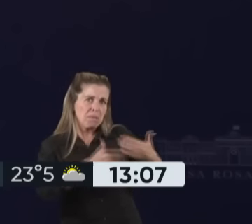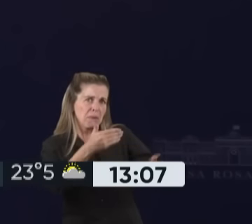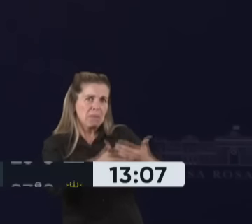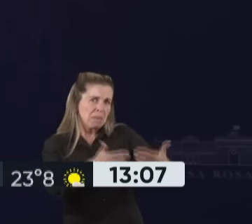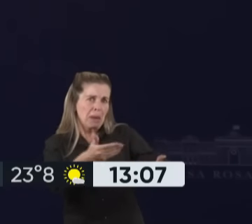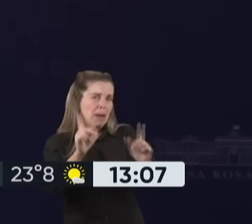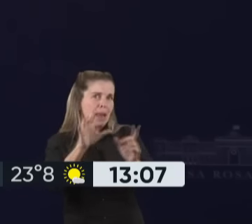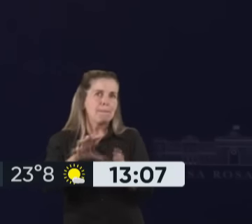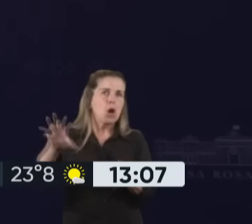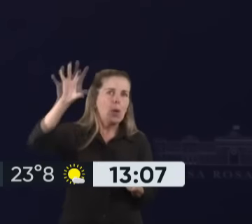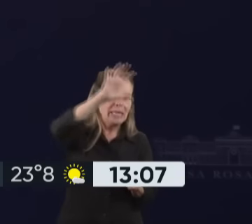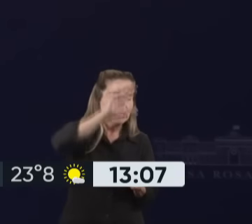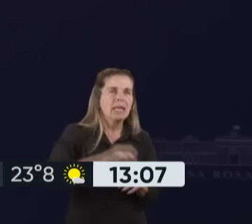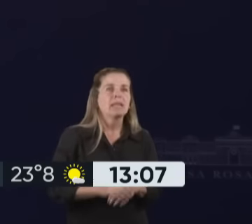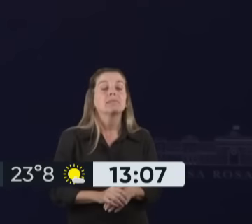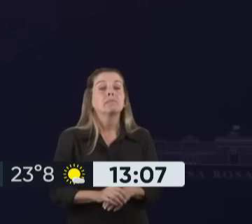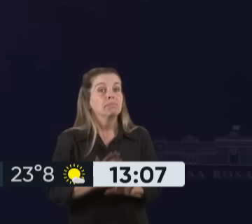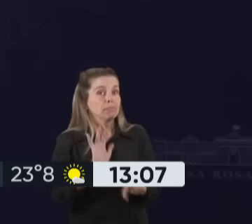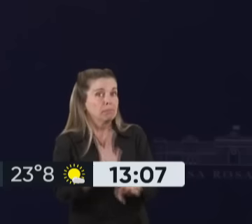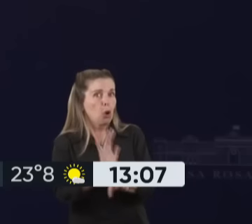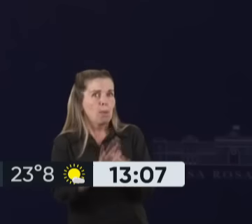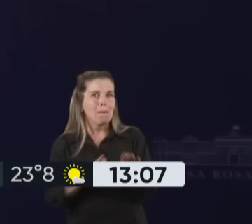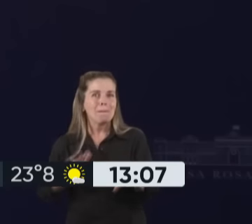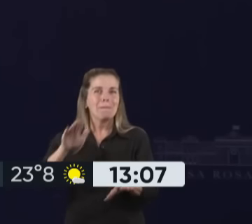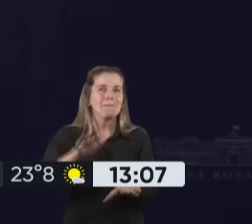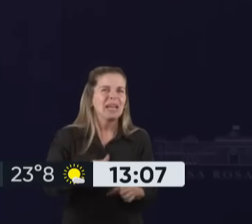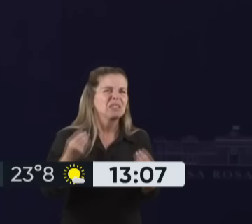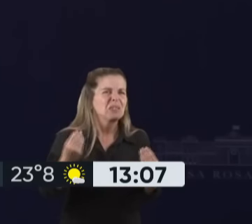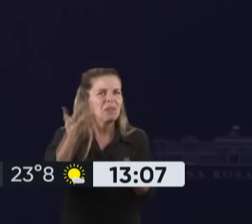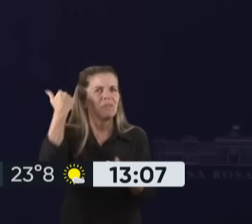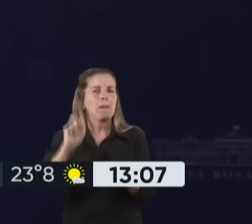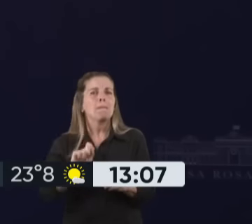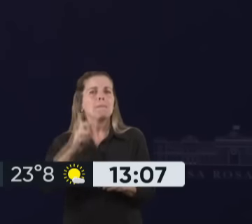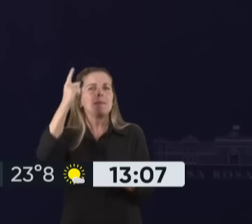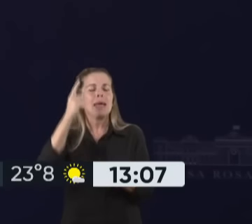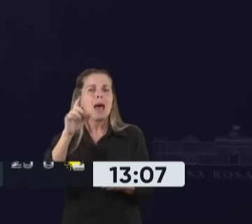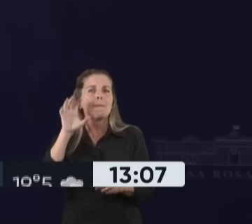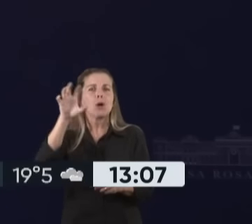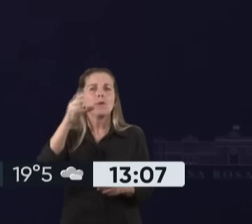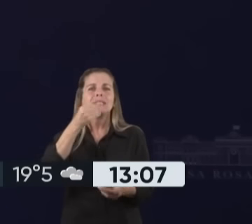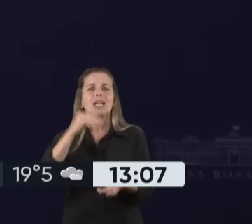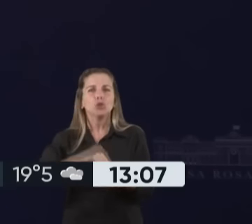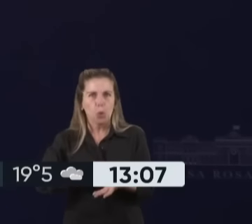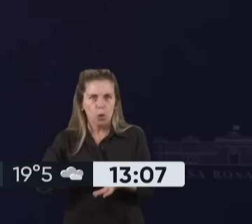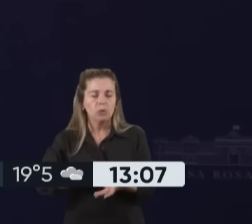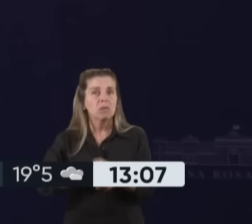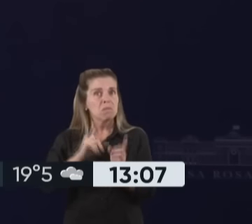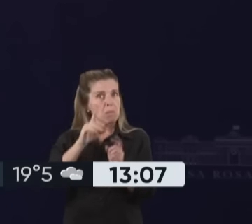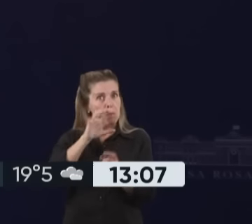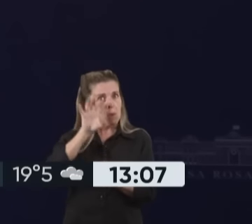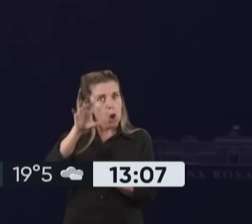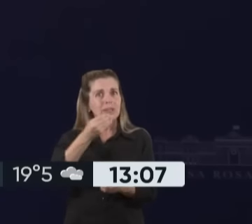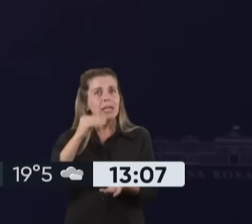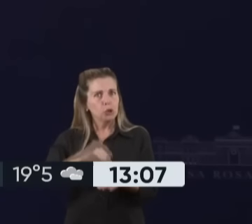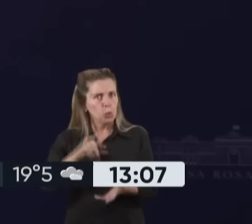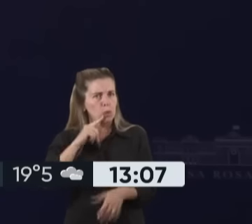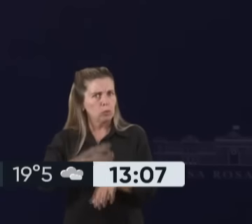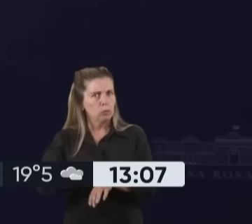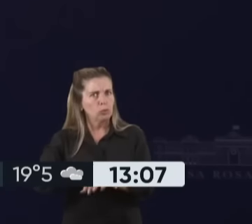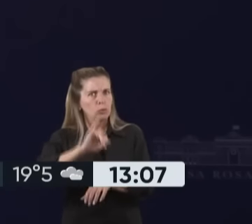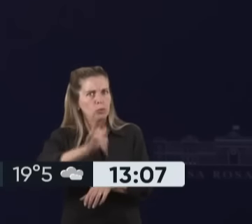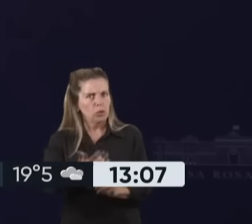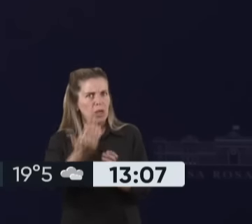las provincias. El primer paso, como ustedes saben, se dio con la provincia de Chubut, que además la provincia se comprometió a bajar regalías